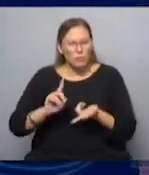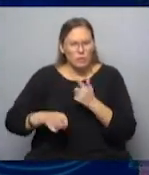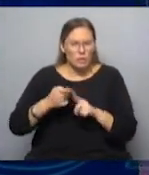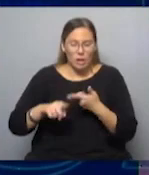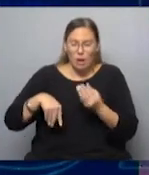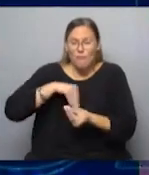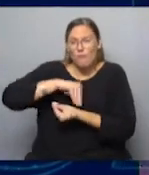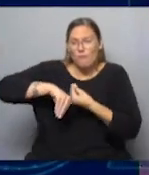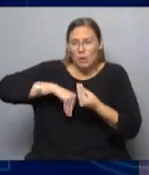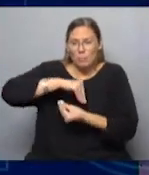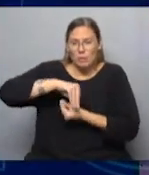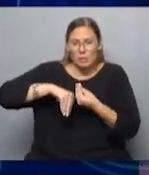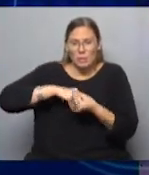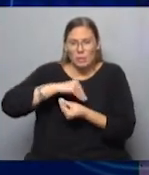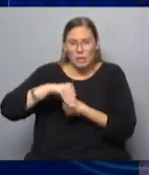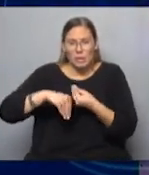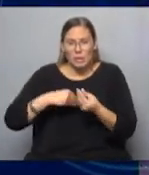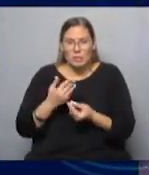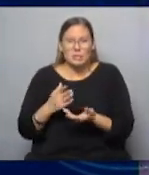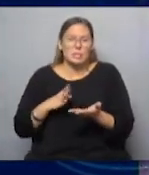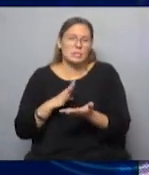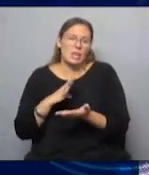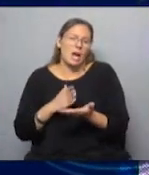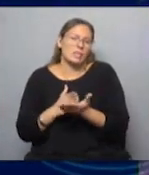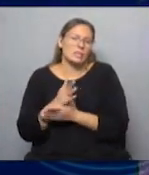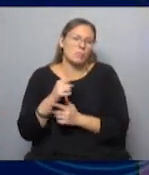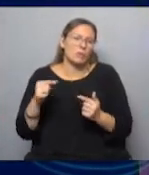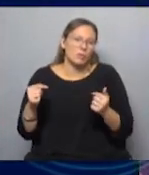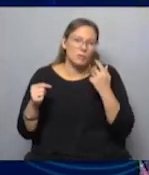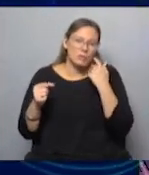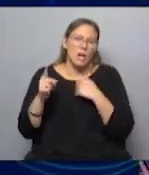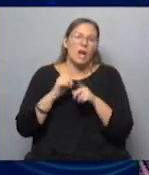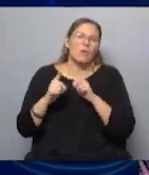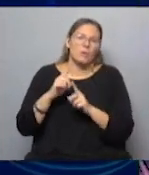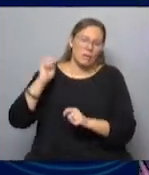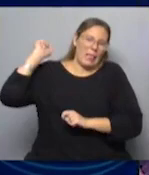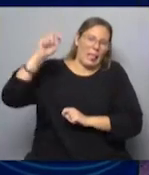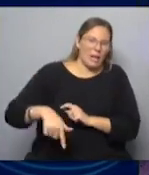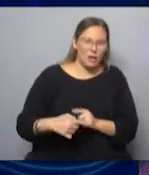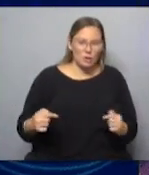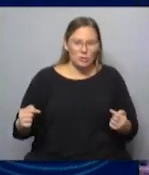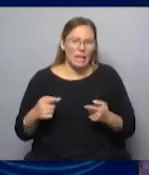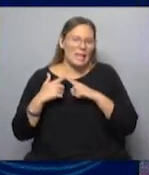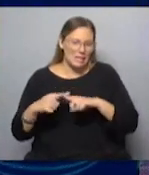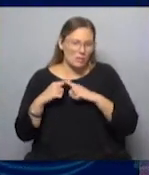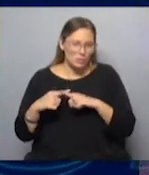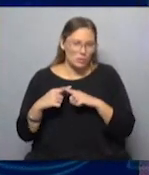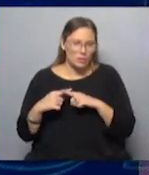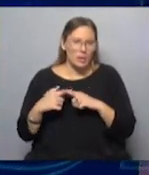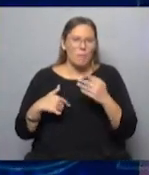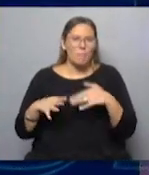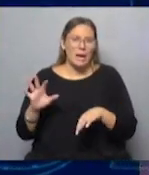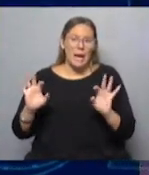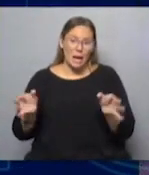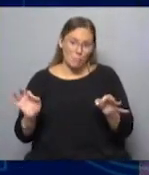familia toda la familia tiene un muerto en el placard o alguien se ha tirado algo alguna vez esté más entre